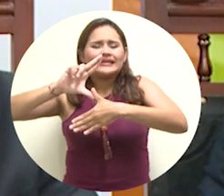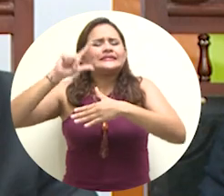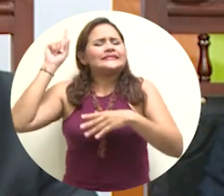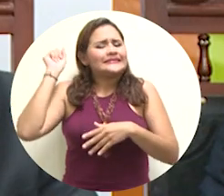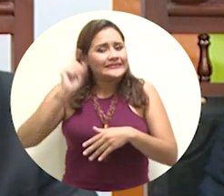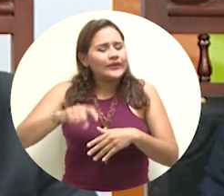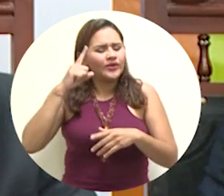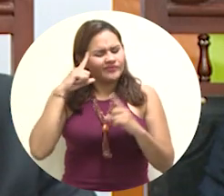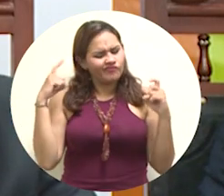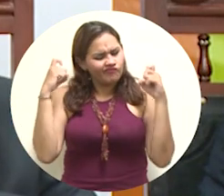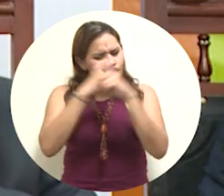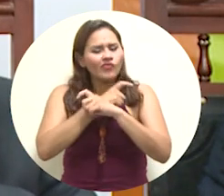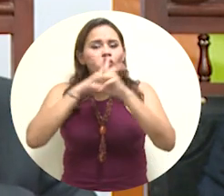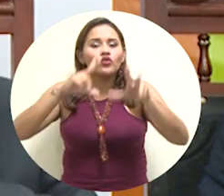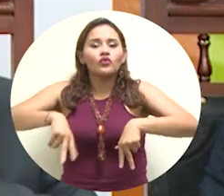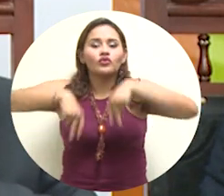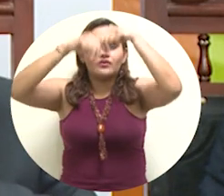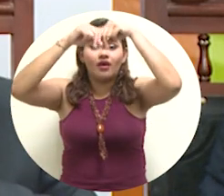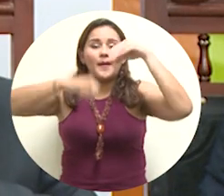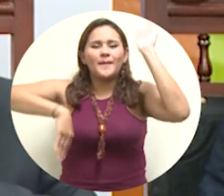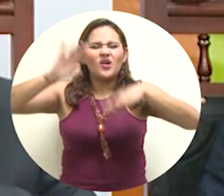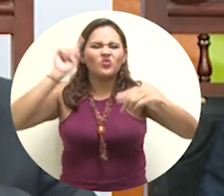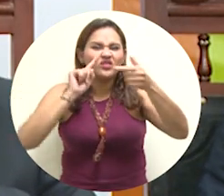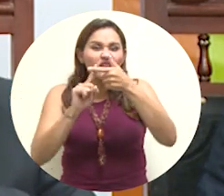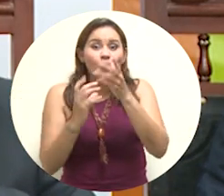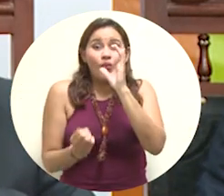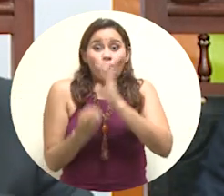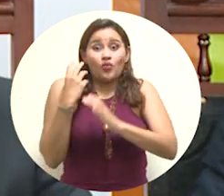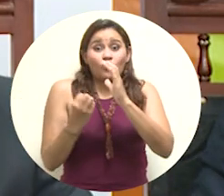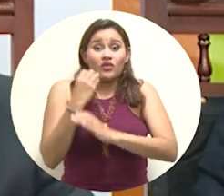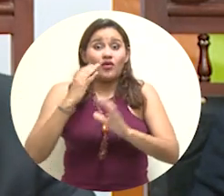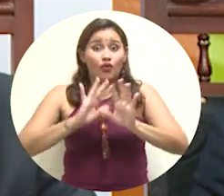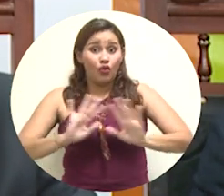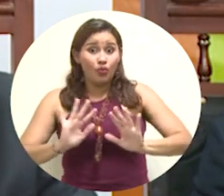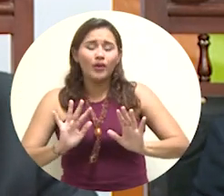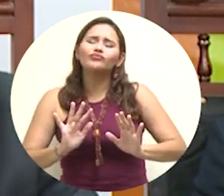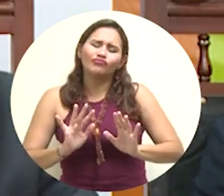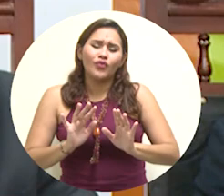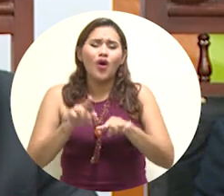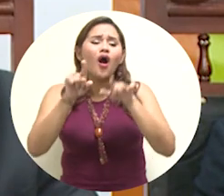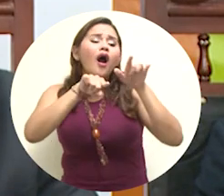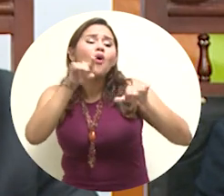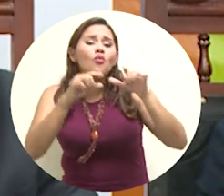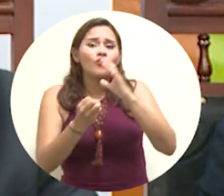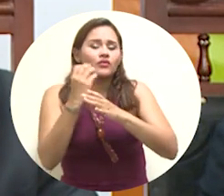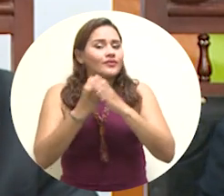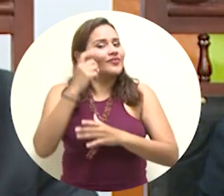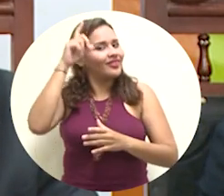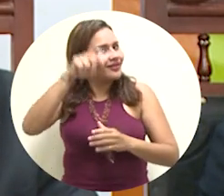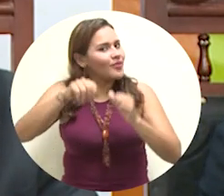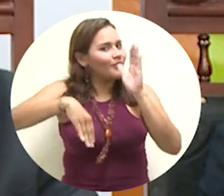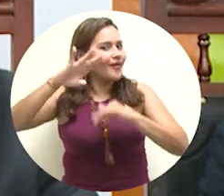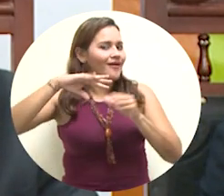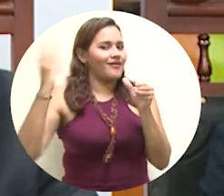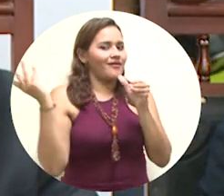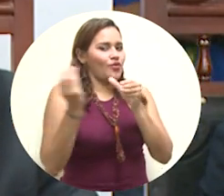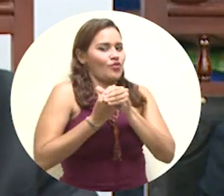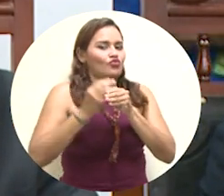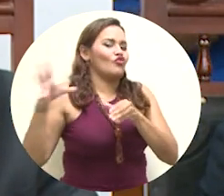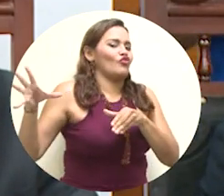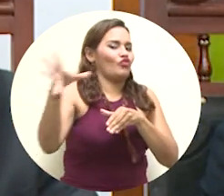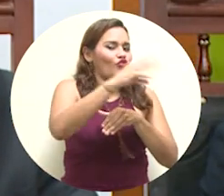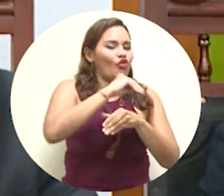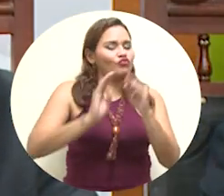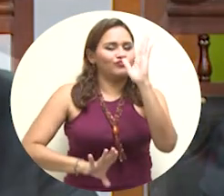es tener sociedades no solo más productivas para unos pocos, sino más incluyentes y de desarrollo integral